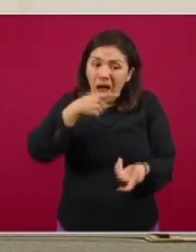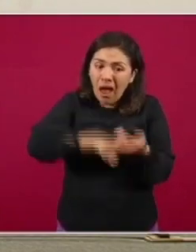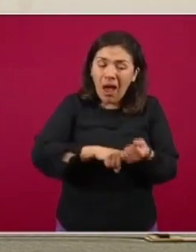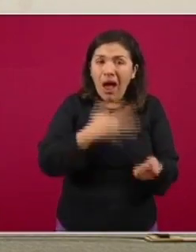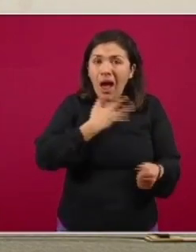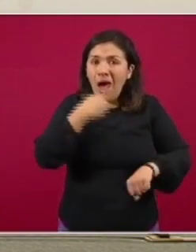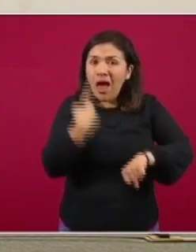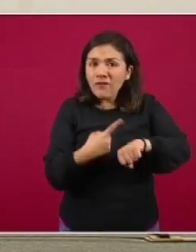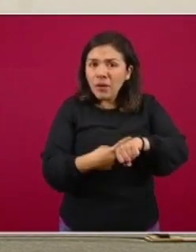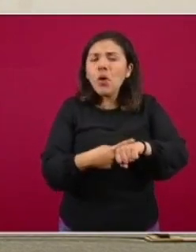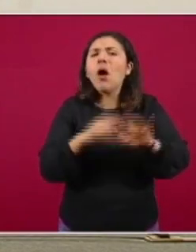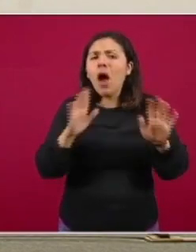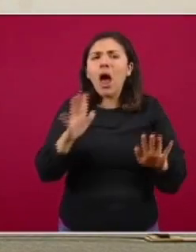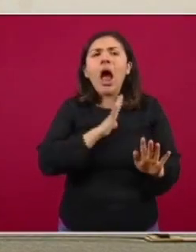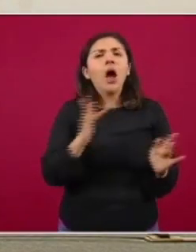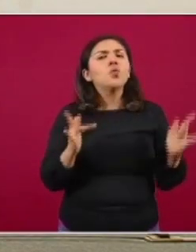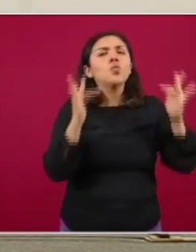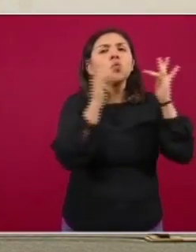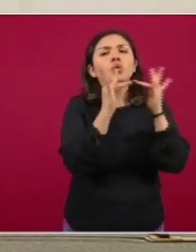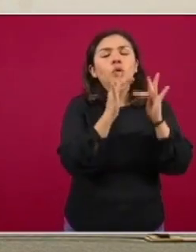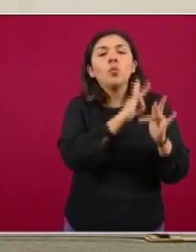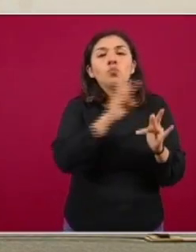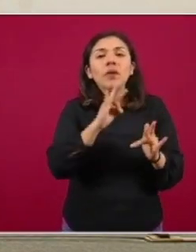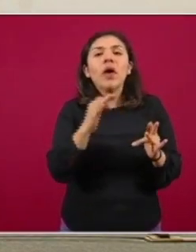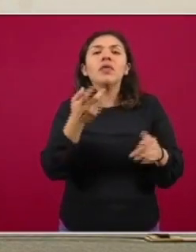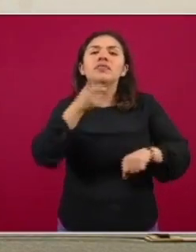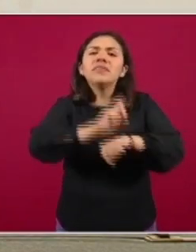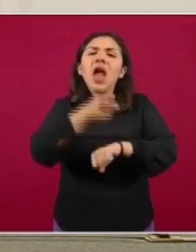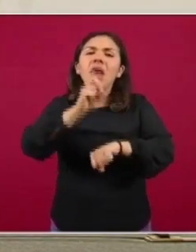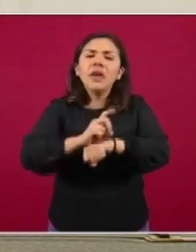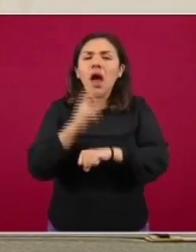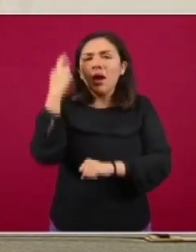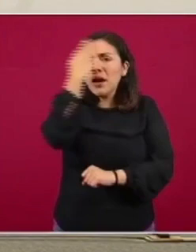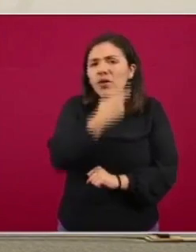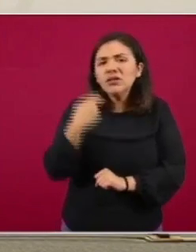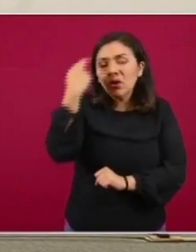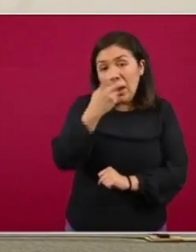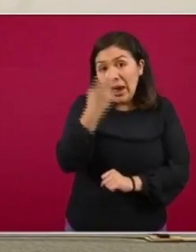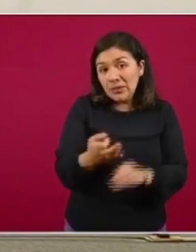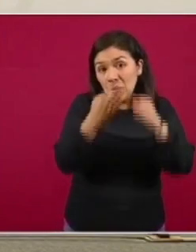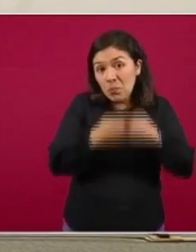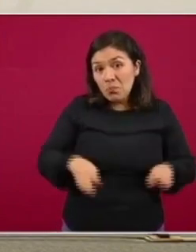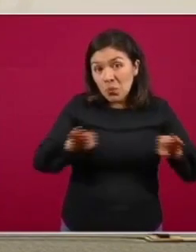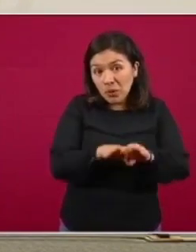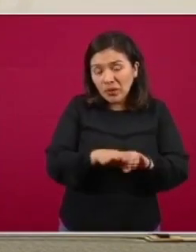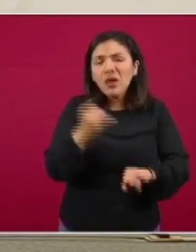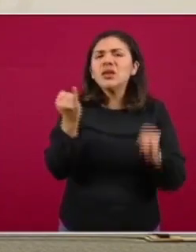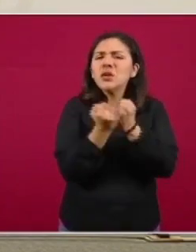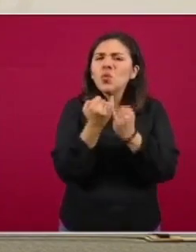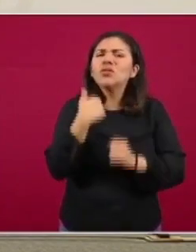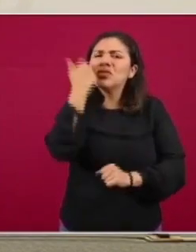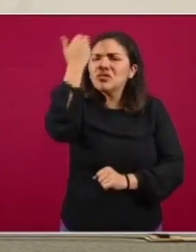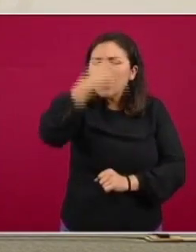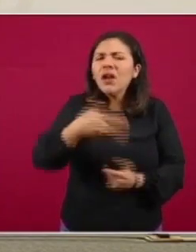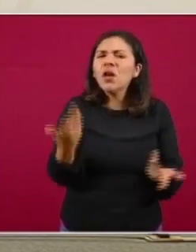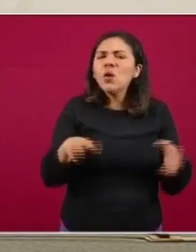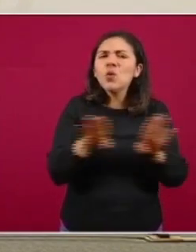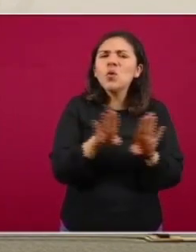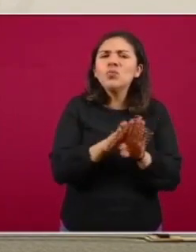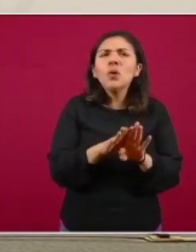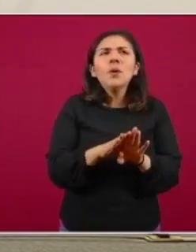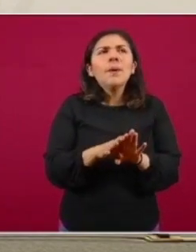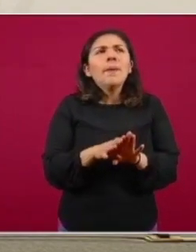pueden hacer el monitoreo diario, muy importante. Entonces, este es uno de los criterios. También estamos muy interesados en ver si el componente